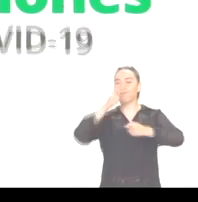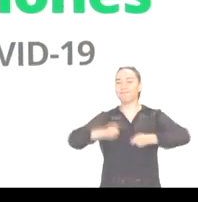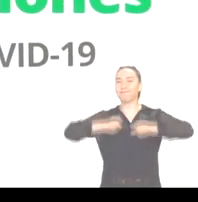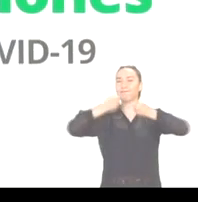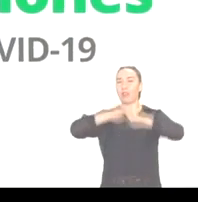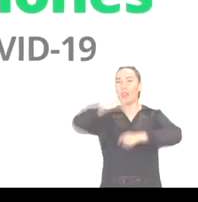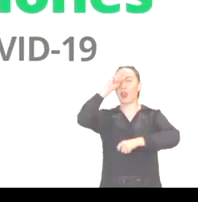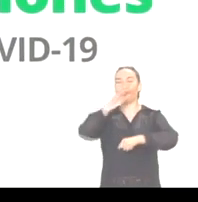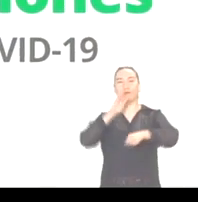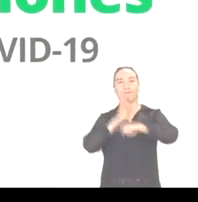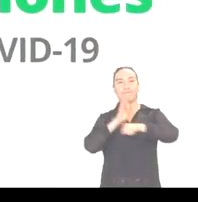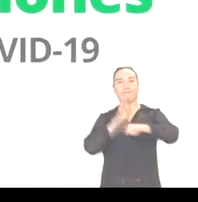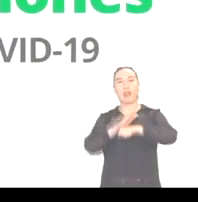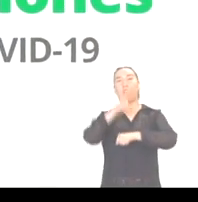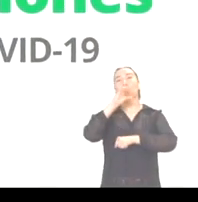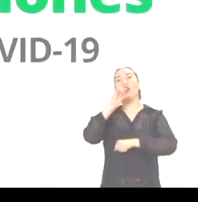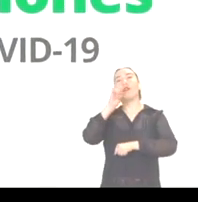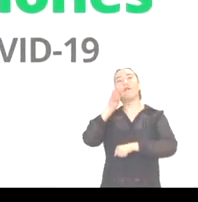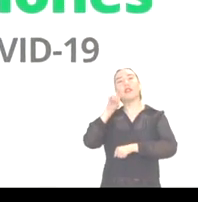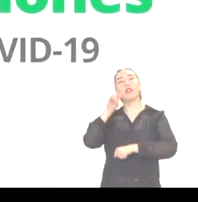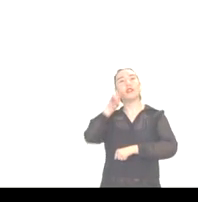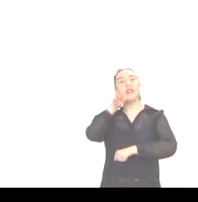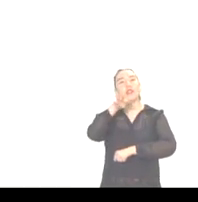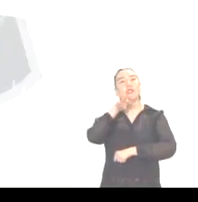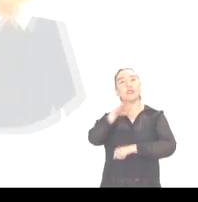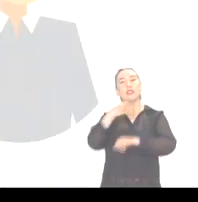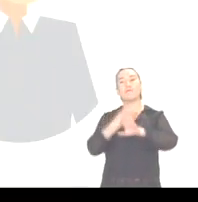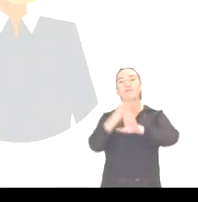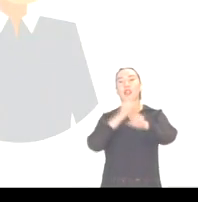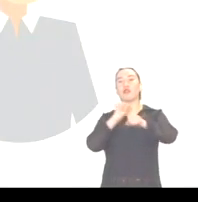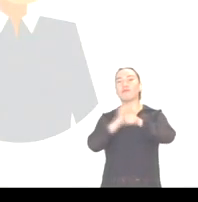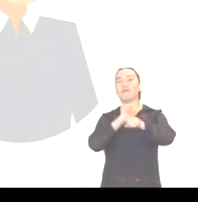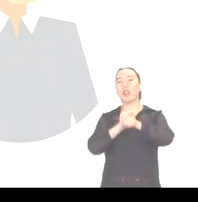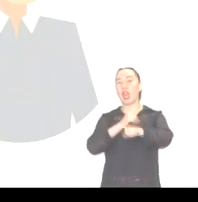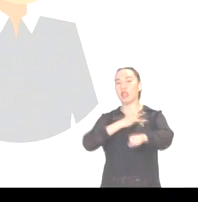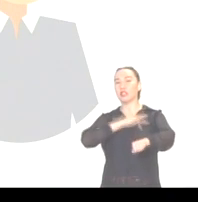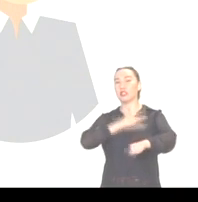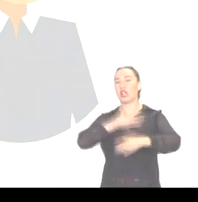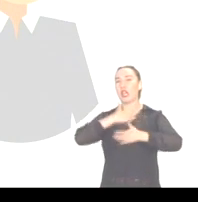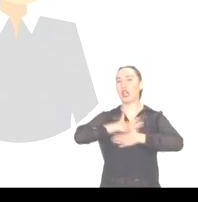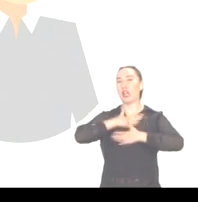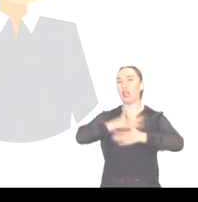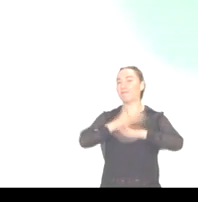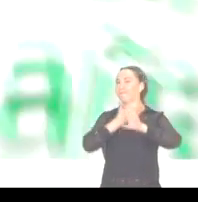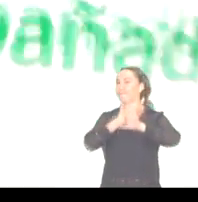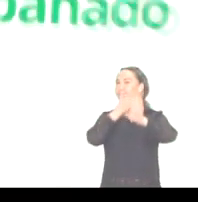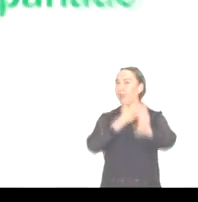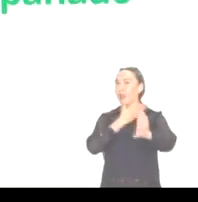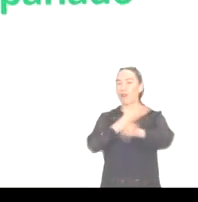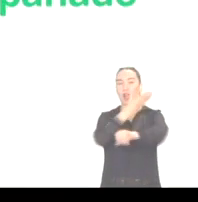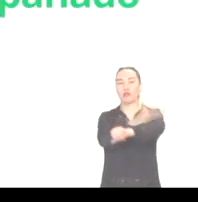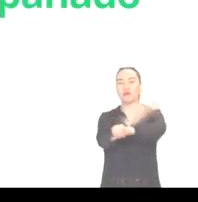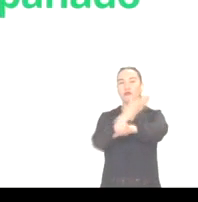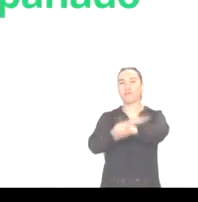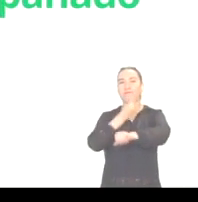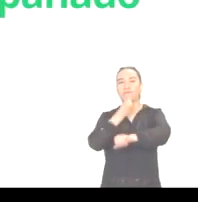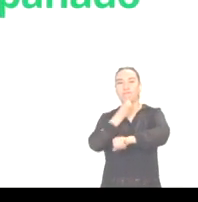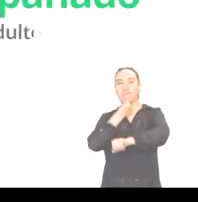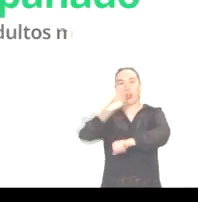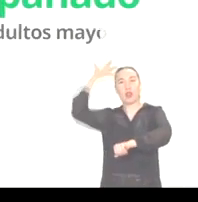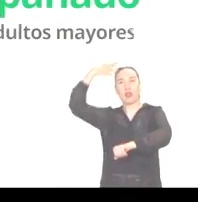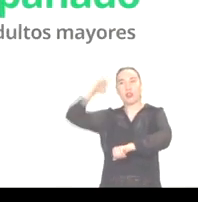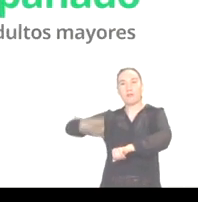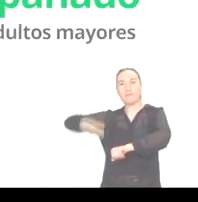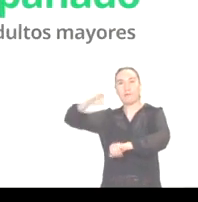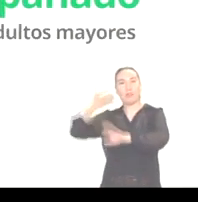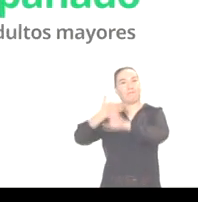siguientes recomendaciones para prevenir el COVID-19. Evita circular si presentas síntomas respiratorios. Evita ir acompañado de